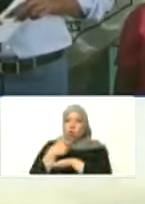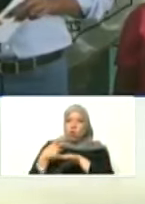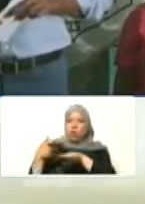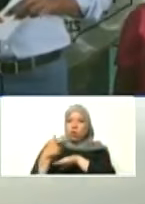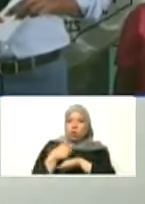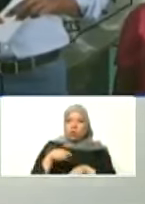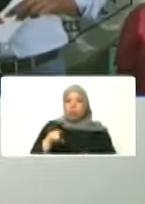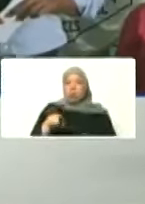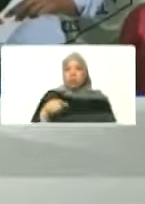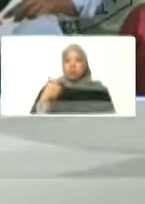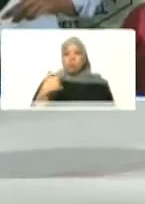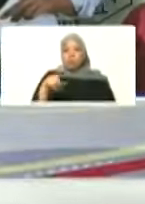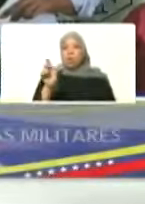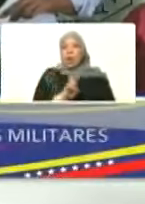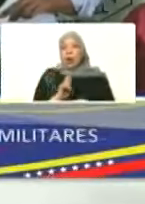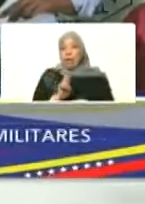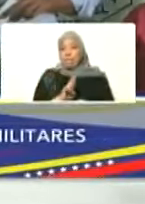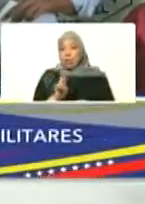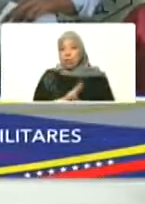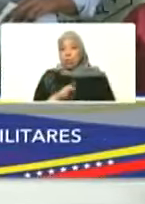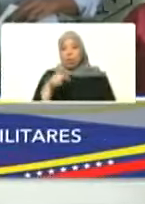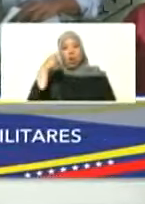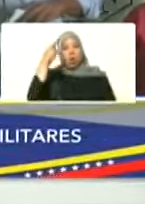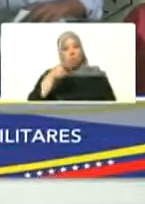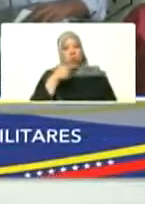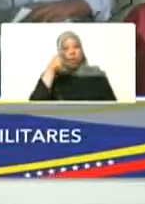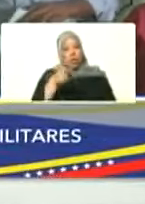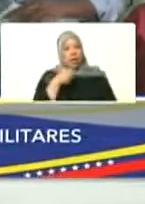Tú que eres perspicaz en la visión política